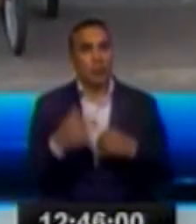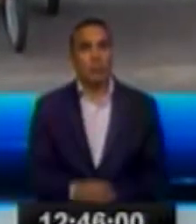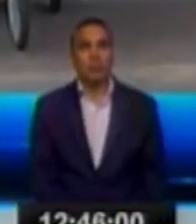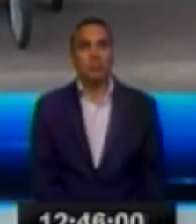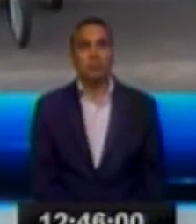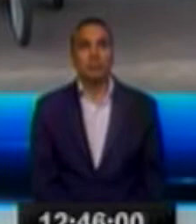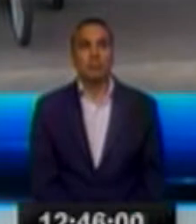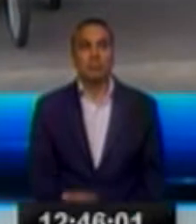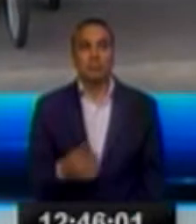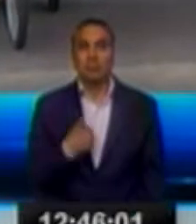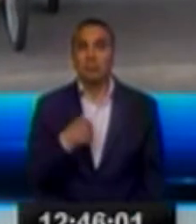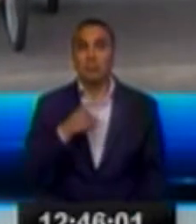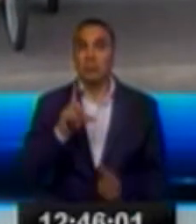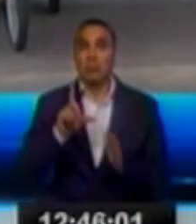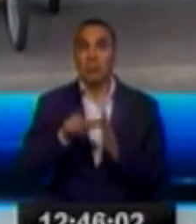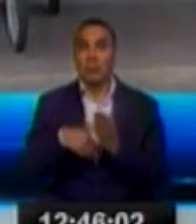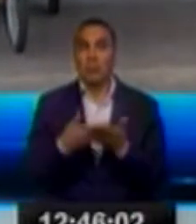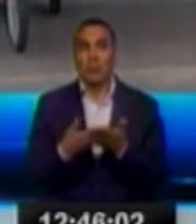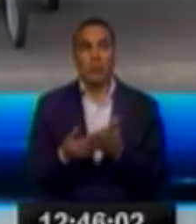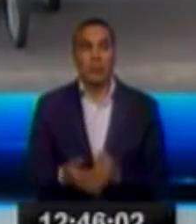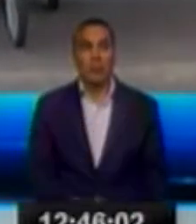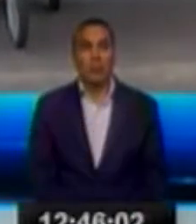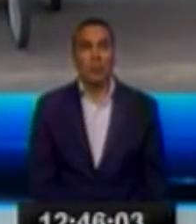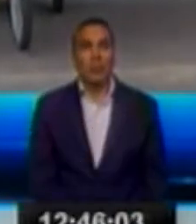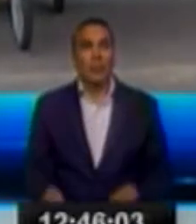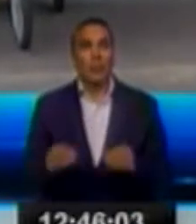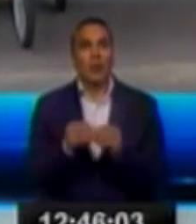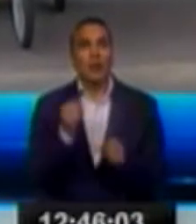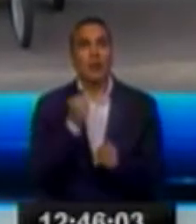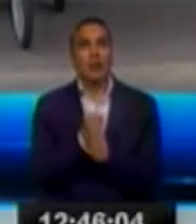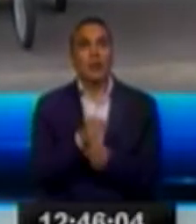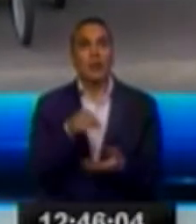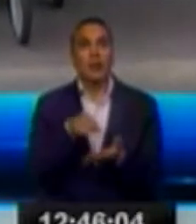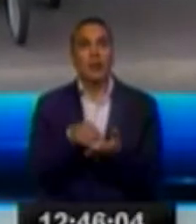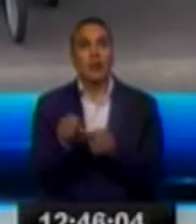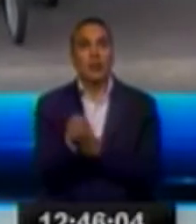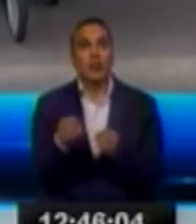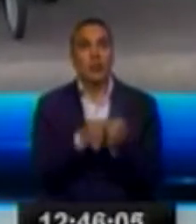Tiene previsto retomar actividades de despacho para